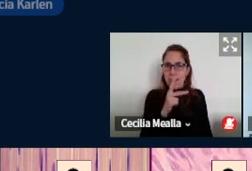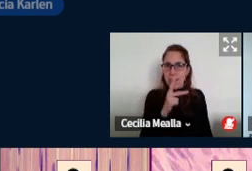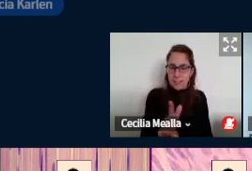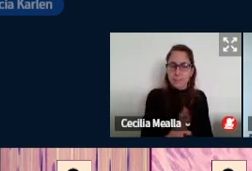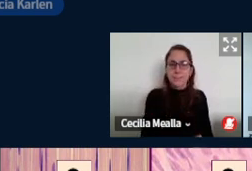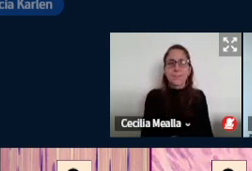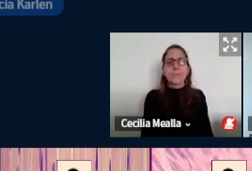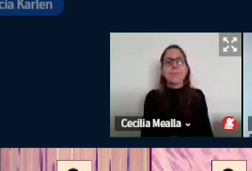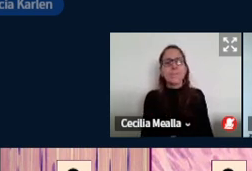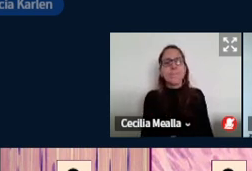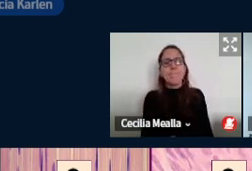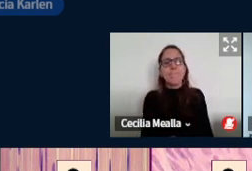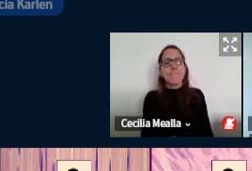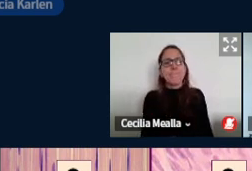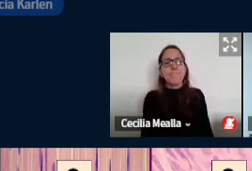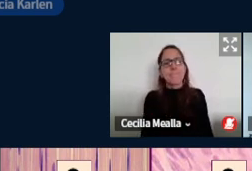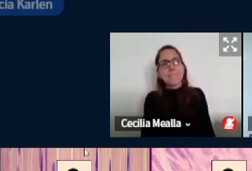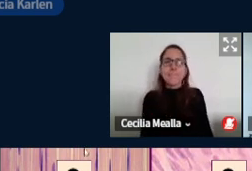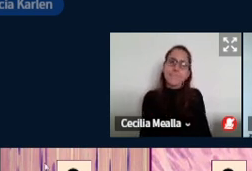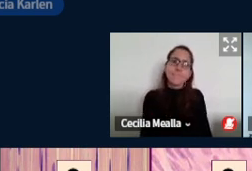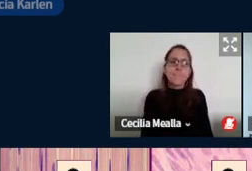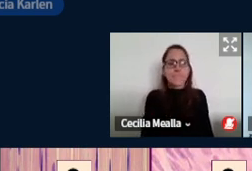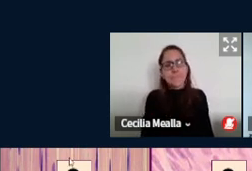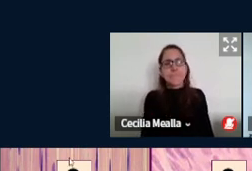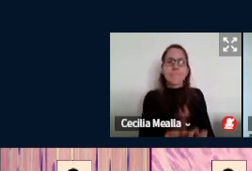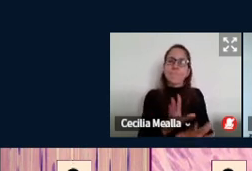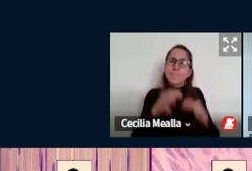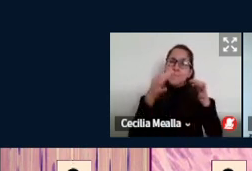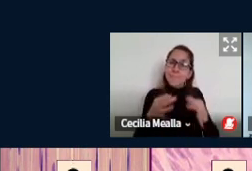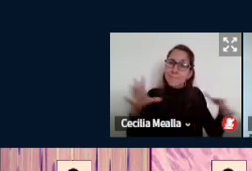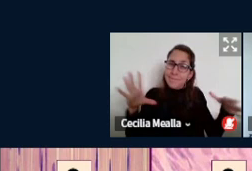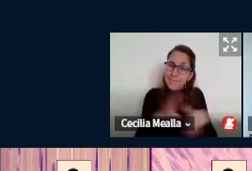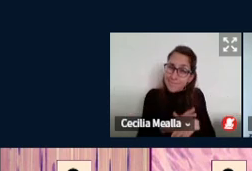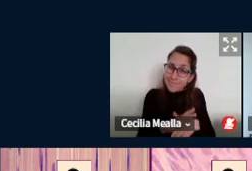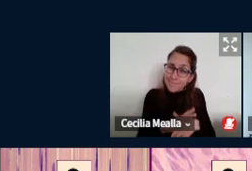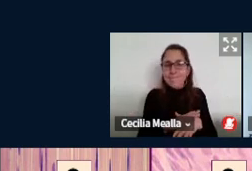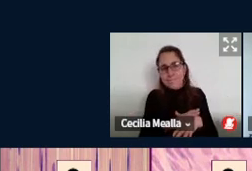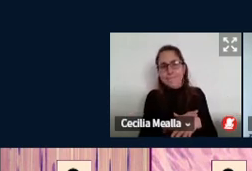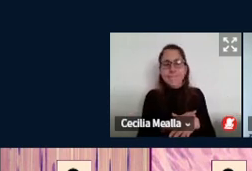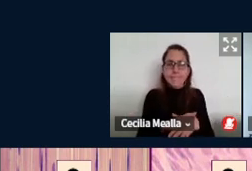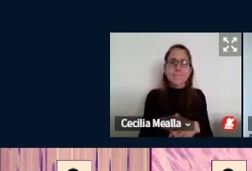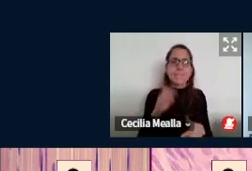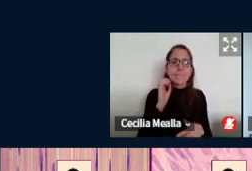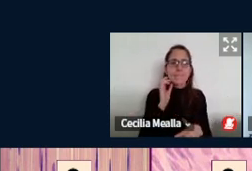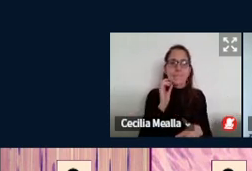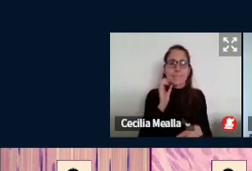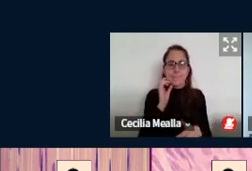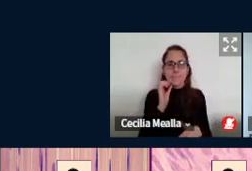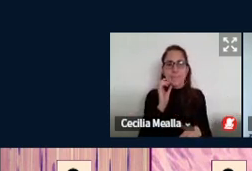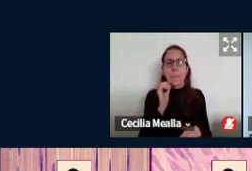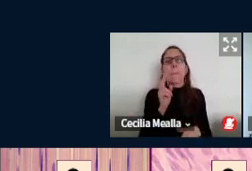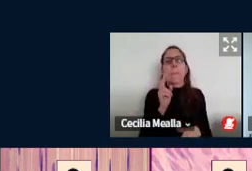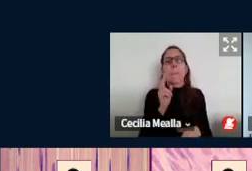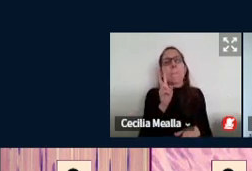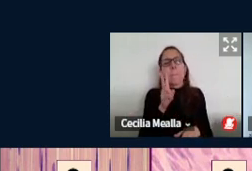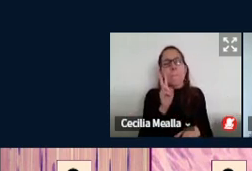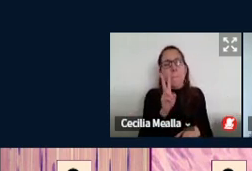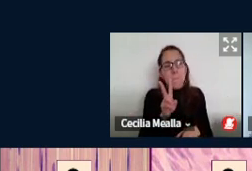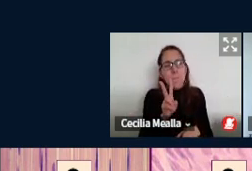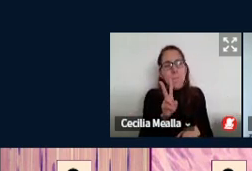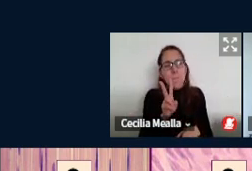Bueno, la pregunta no estaría del todo correcta, ¿sí? Porque sí, estamos viendo